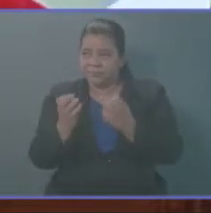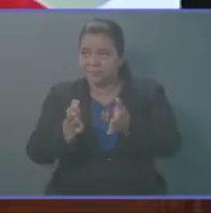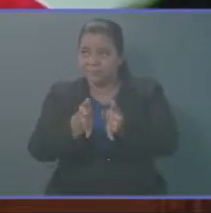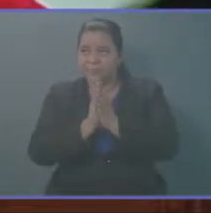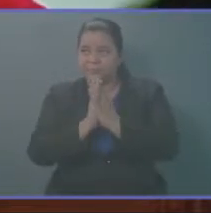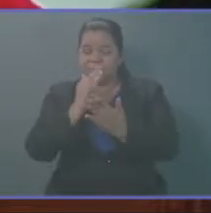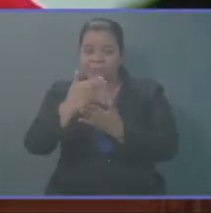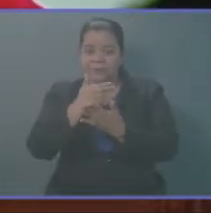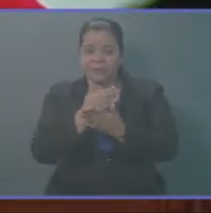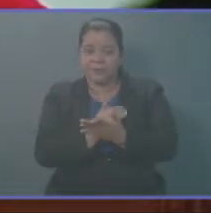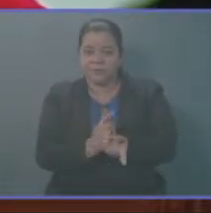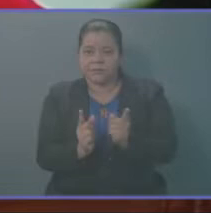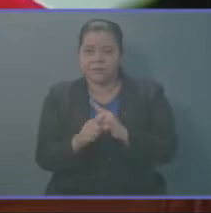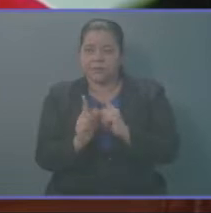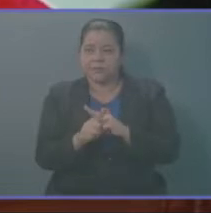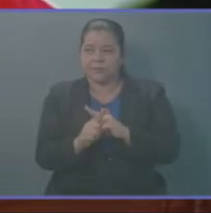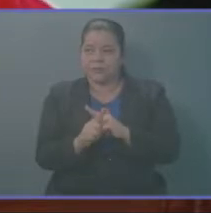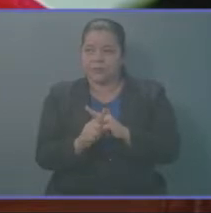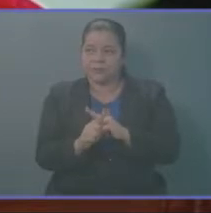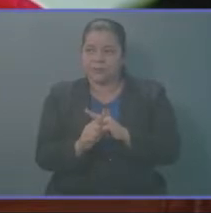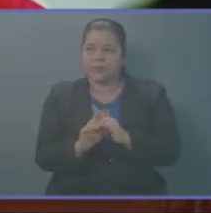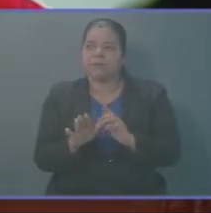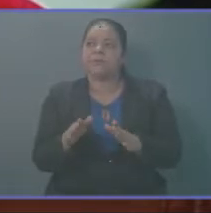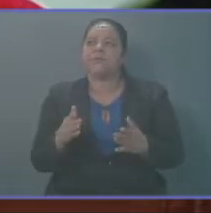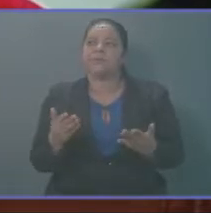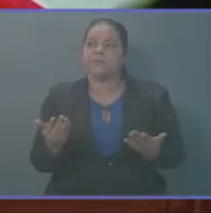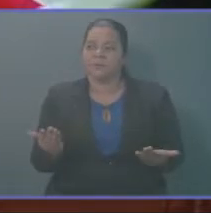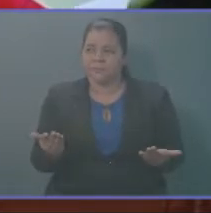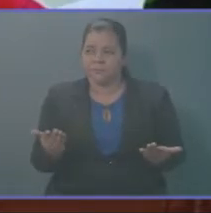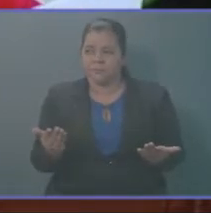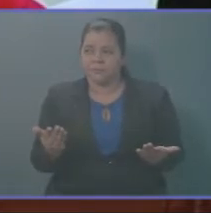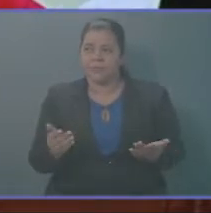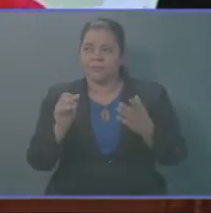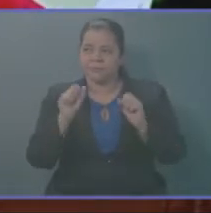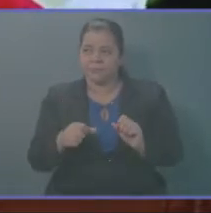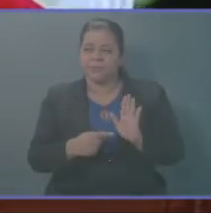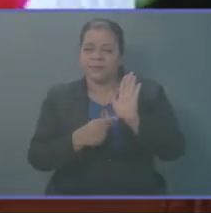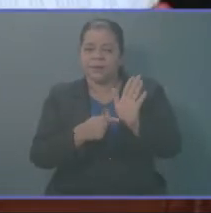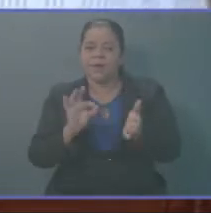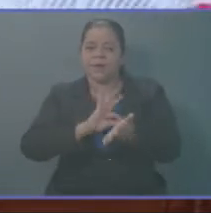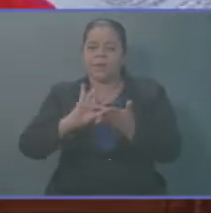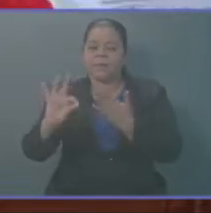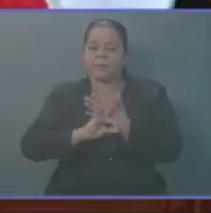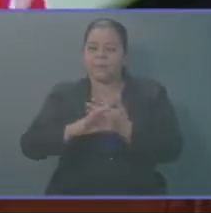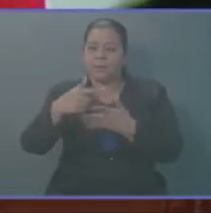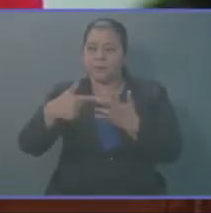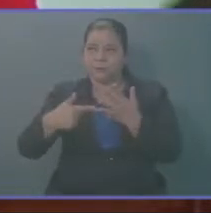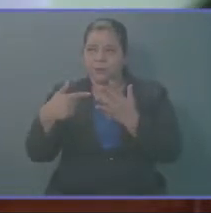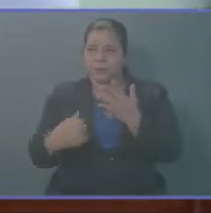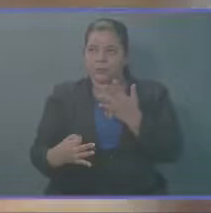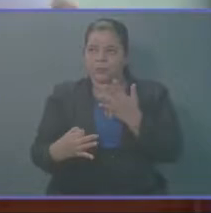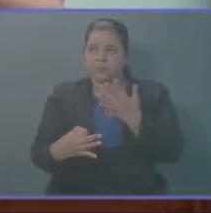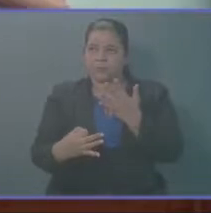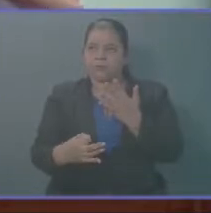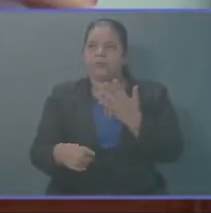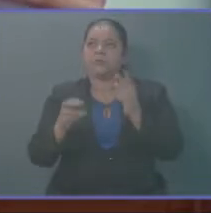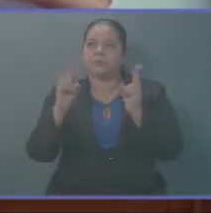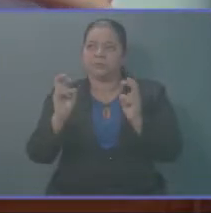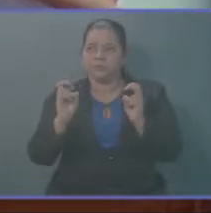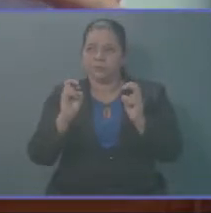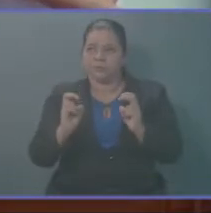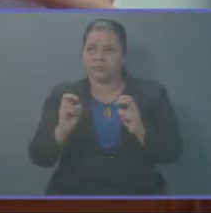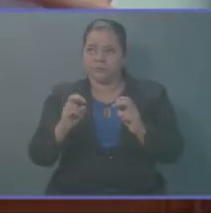solicitar modificación de agenda en el sentido de presentar un proyecto de ley sobre